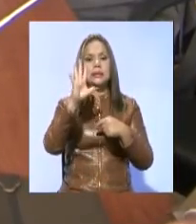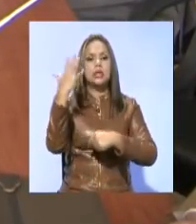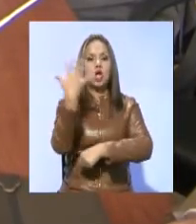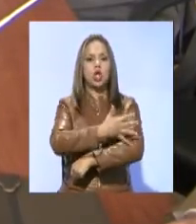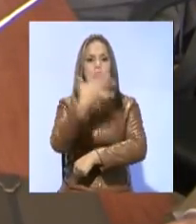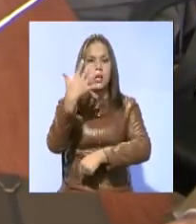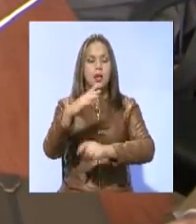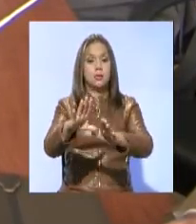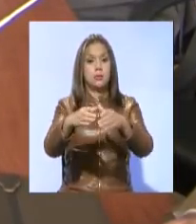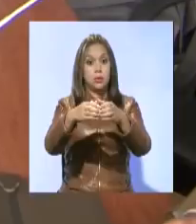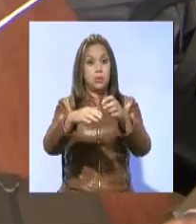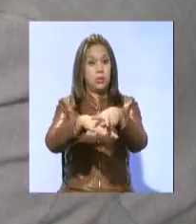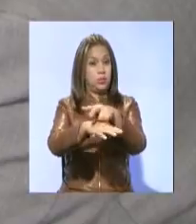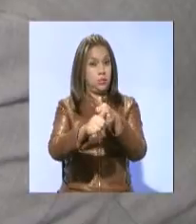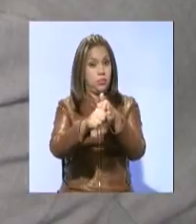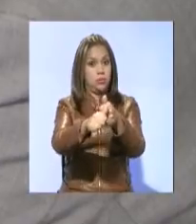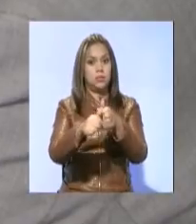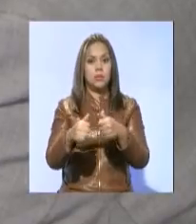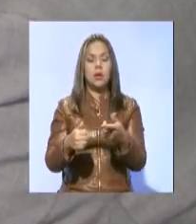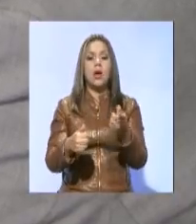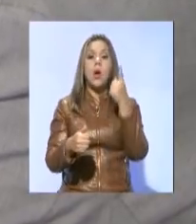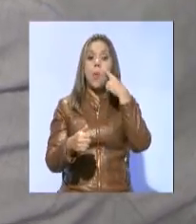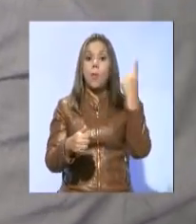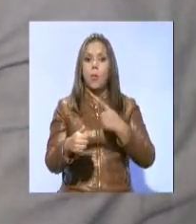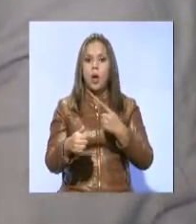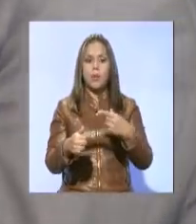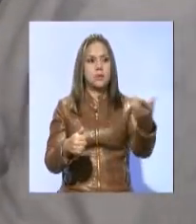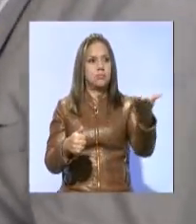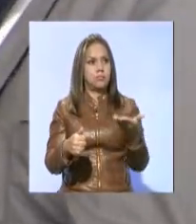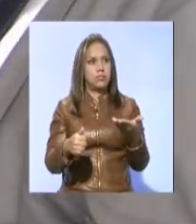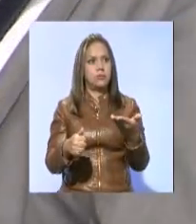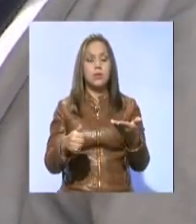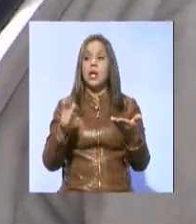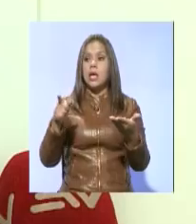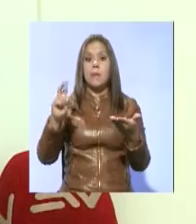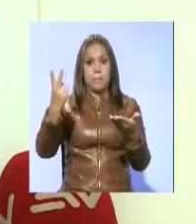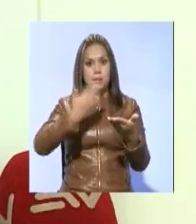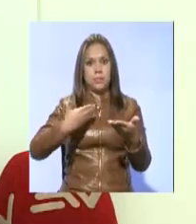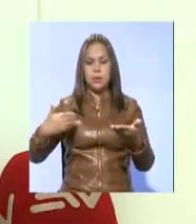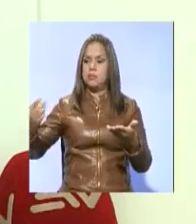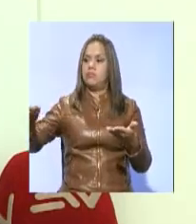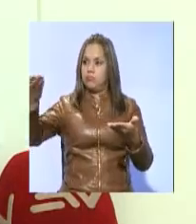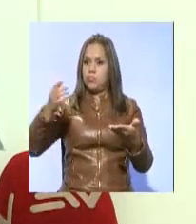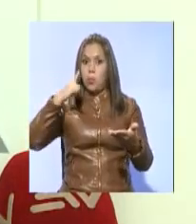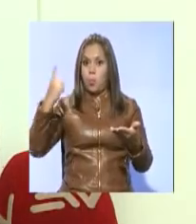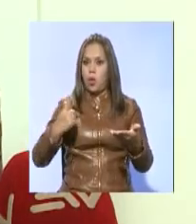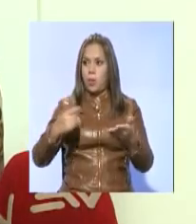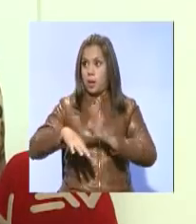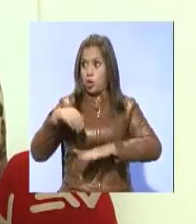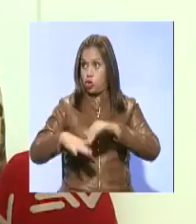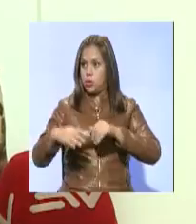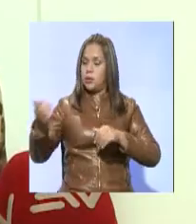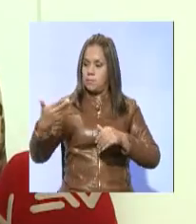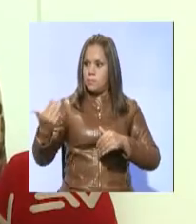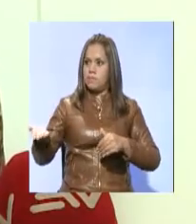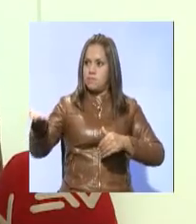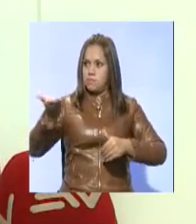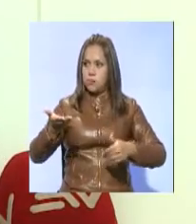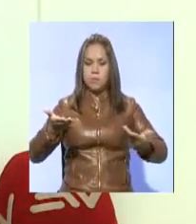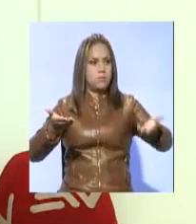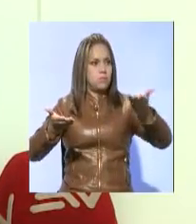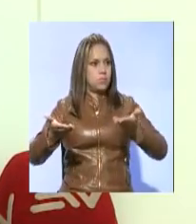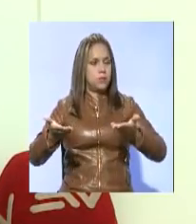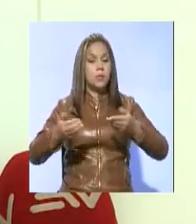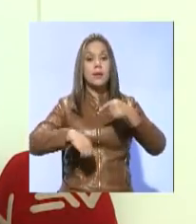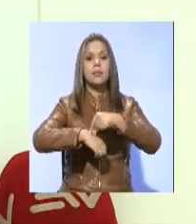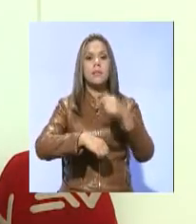Comisión de Fiscalización reciba tanto las pruebas de cargo como descargo, indica. Y la Comisión tendrá 5 días más para